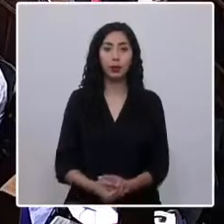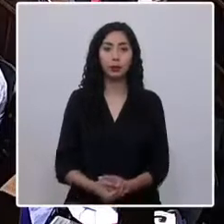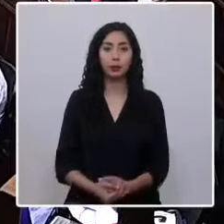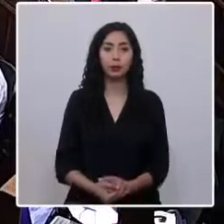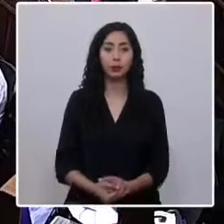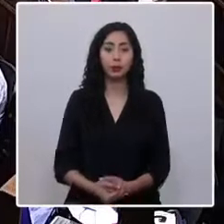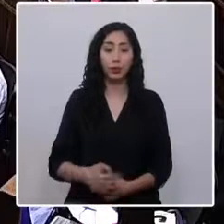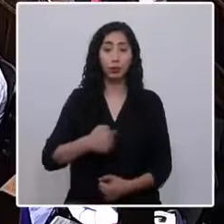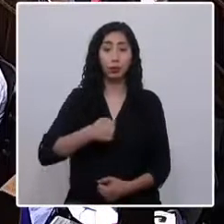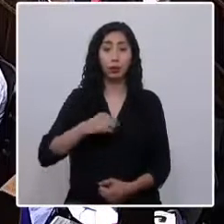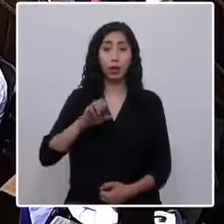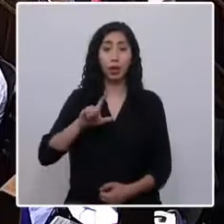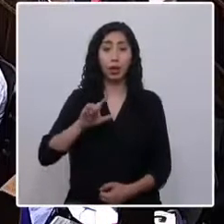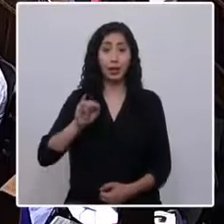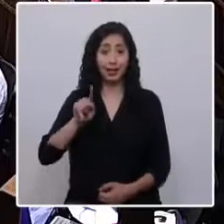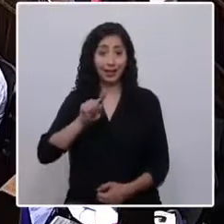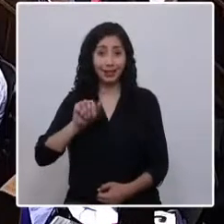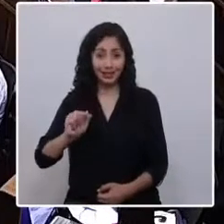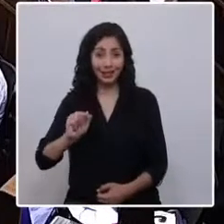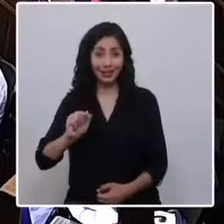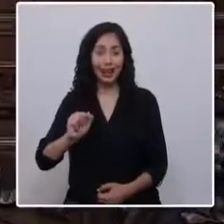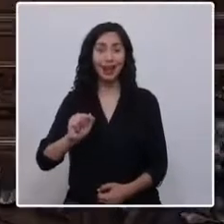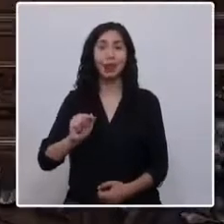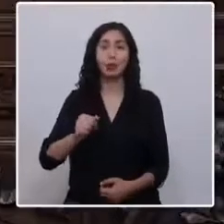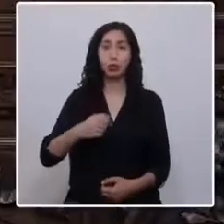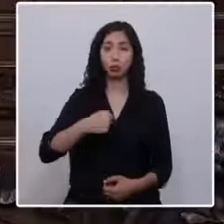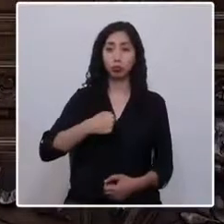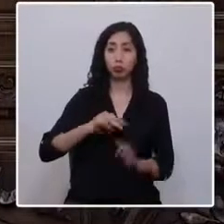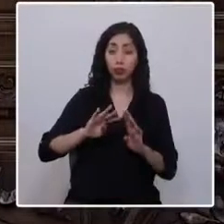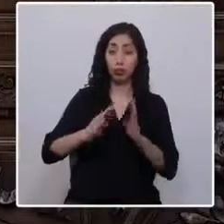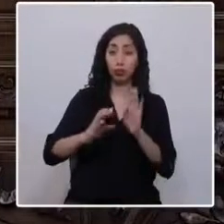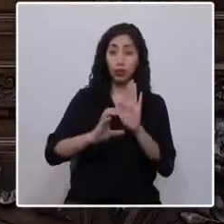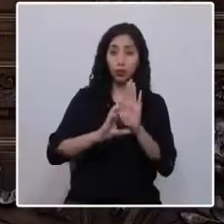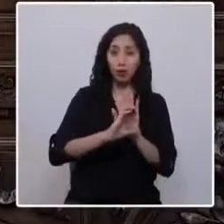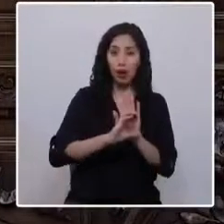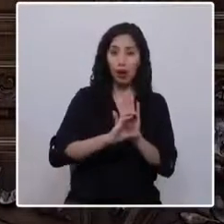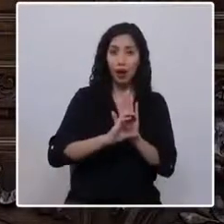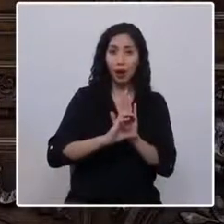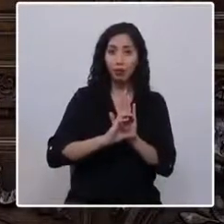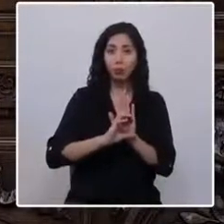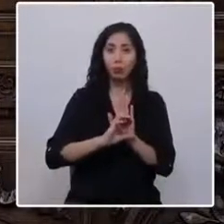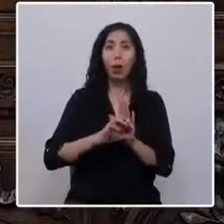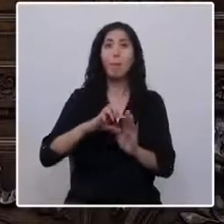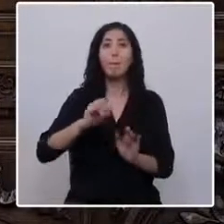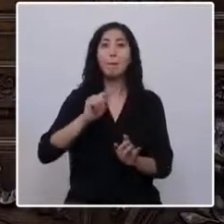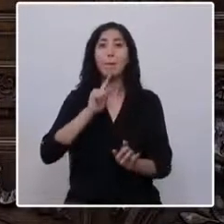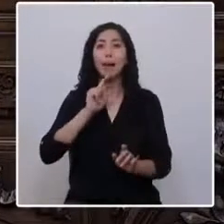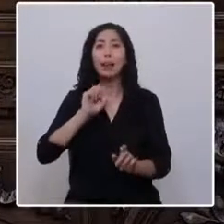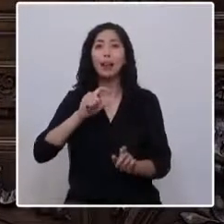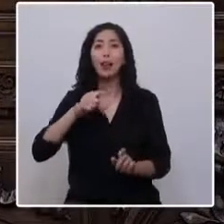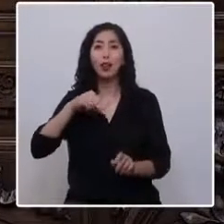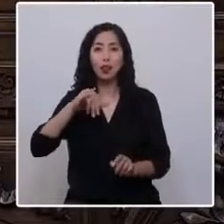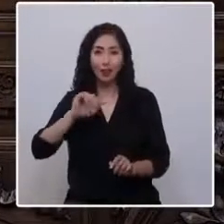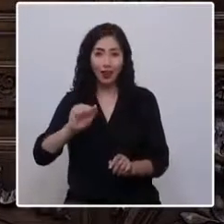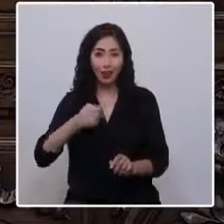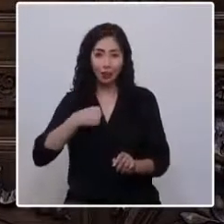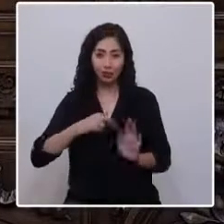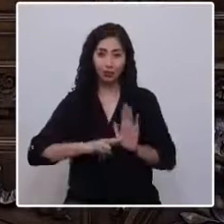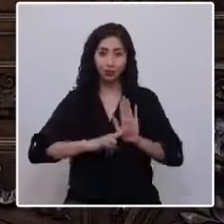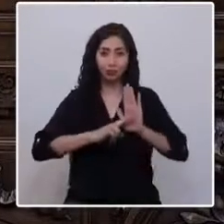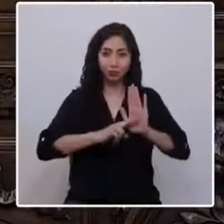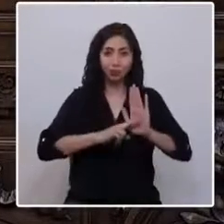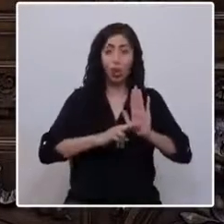Soy Elisa Amanda Justinianovich Campos, convencional constituyente por la Patagonia Rebelde, representante de